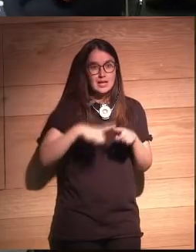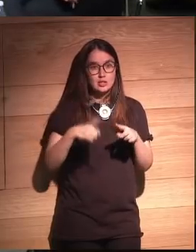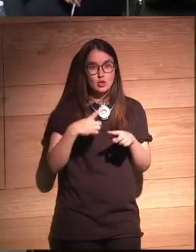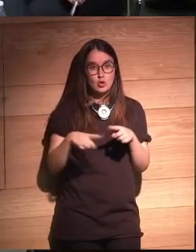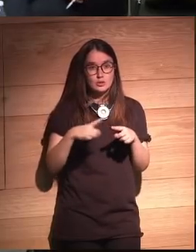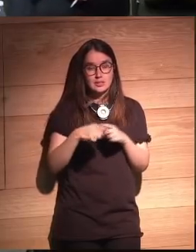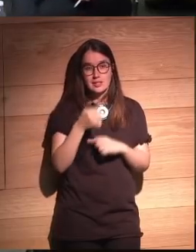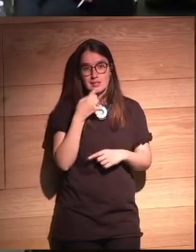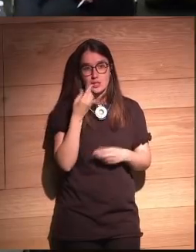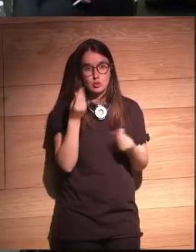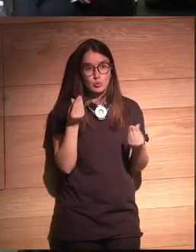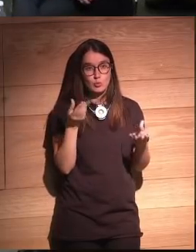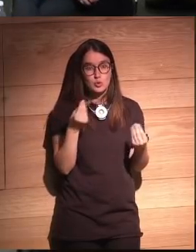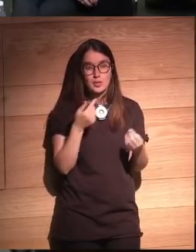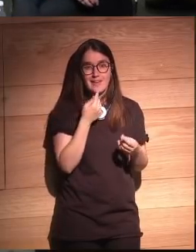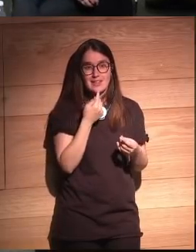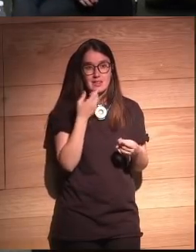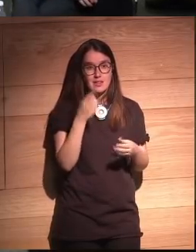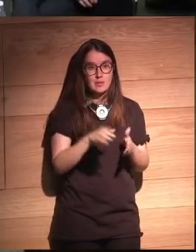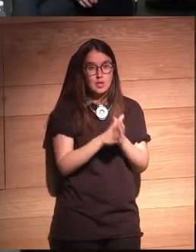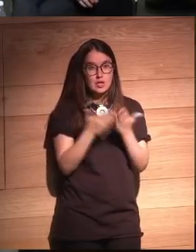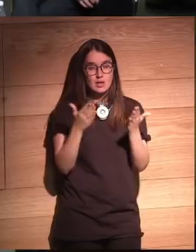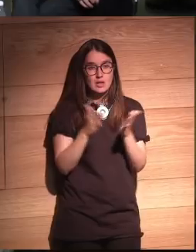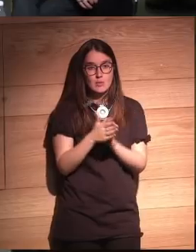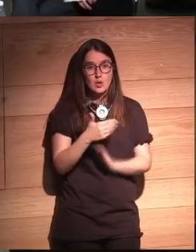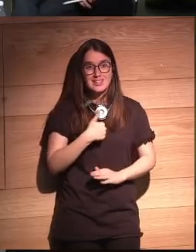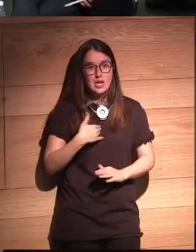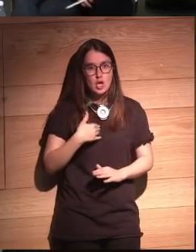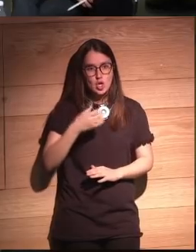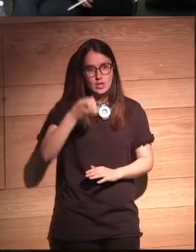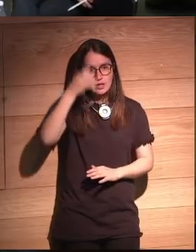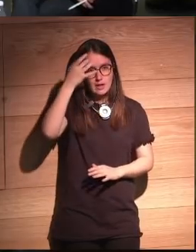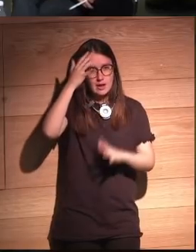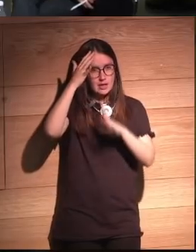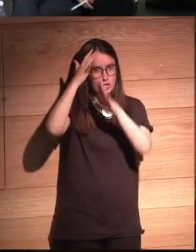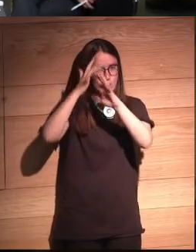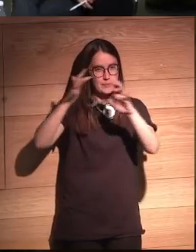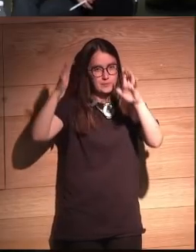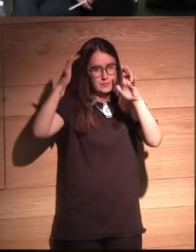han mencionado mucho y que se menciona también en el libro es el papel de la ideología